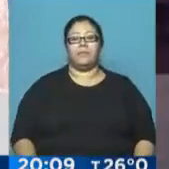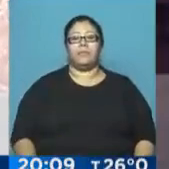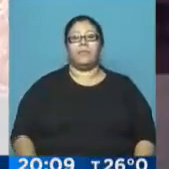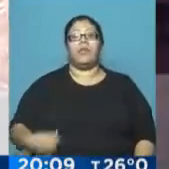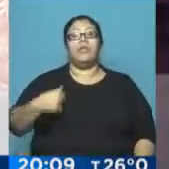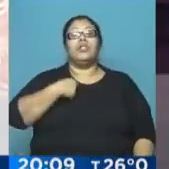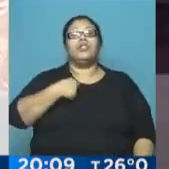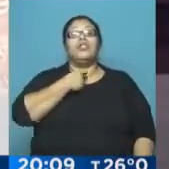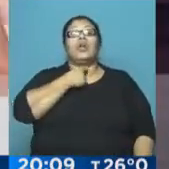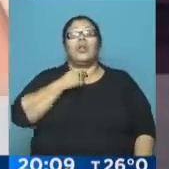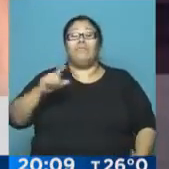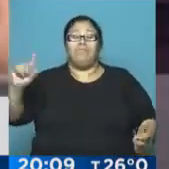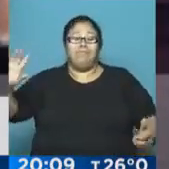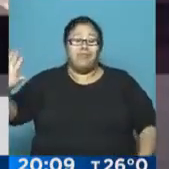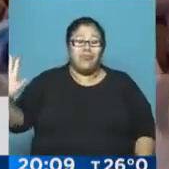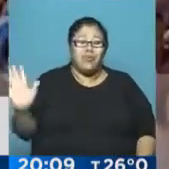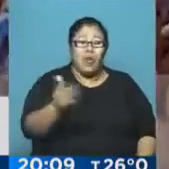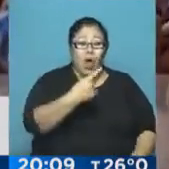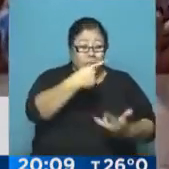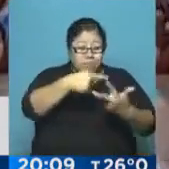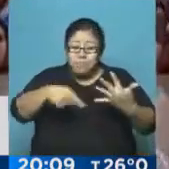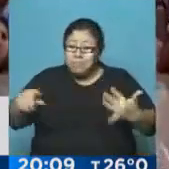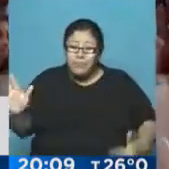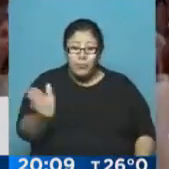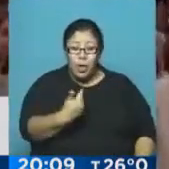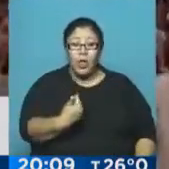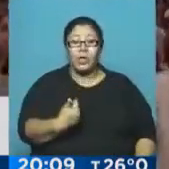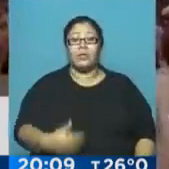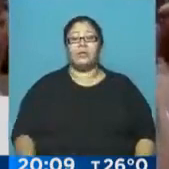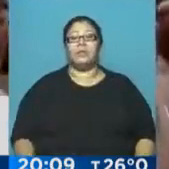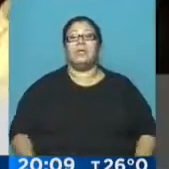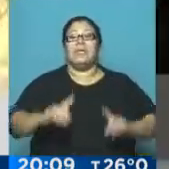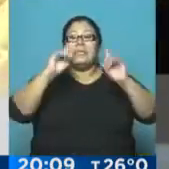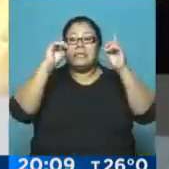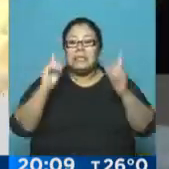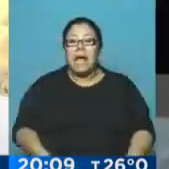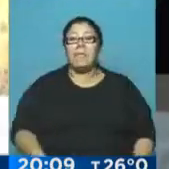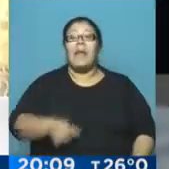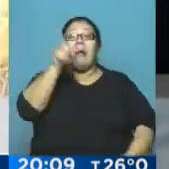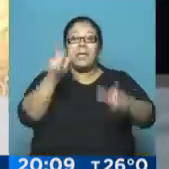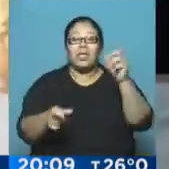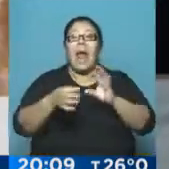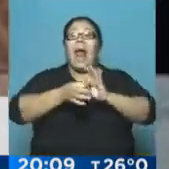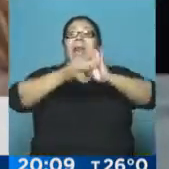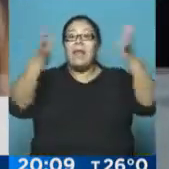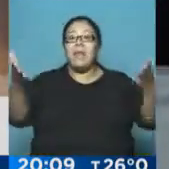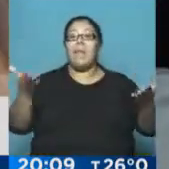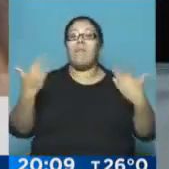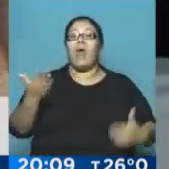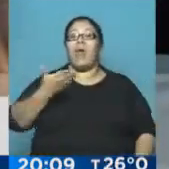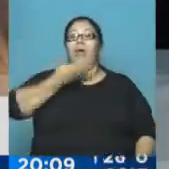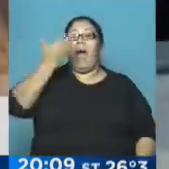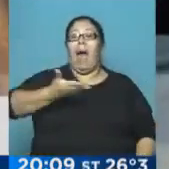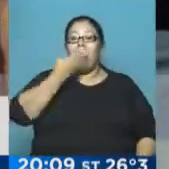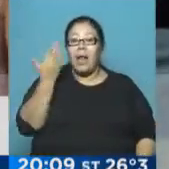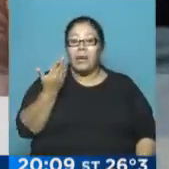Aspiro que además de todo eso tengan la misma libertad de expresión que han